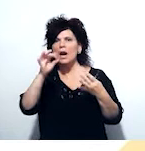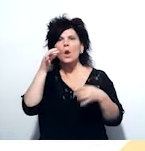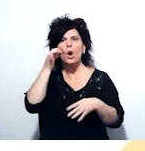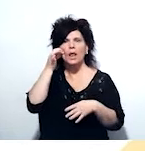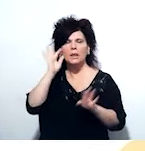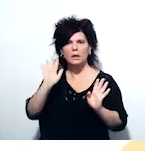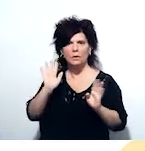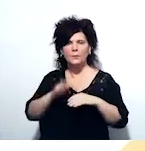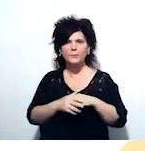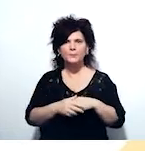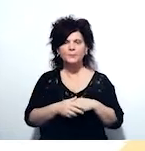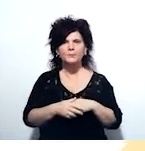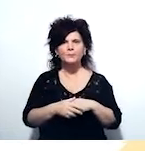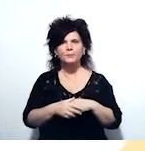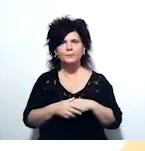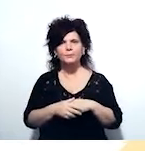étnico.